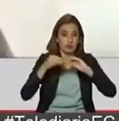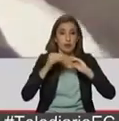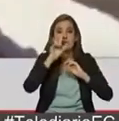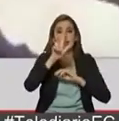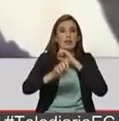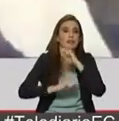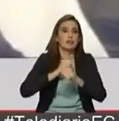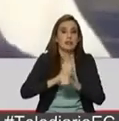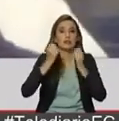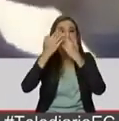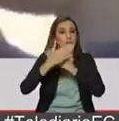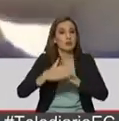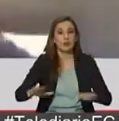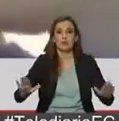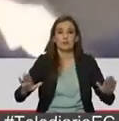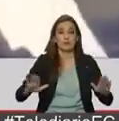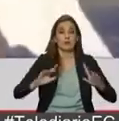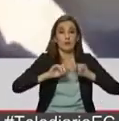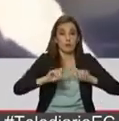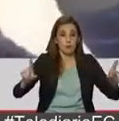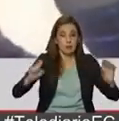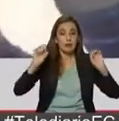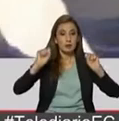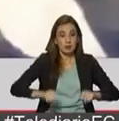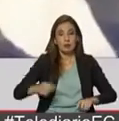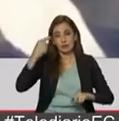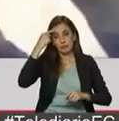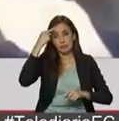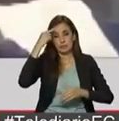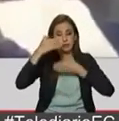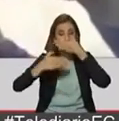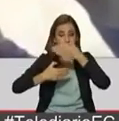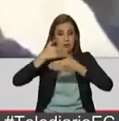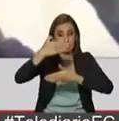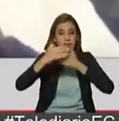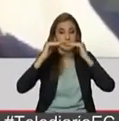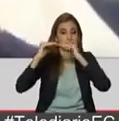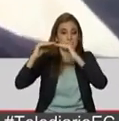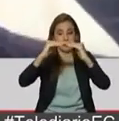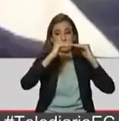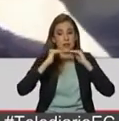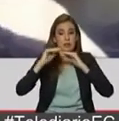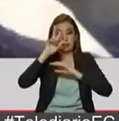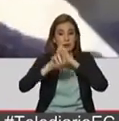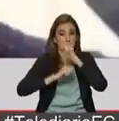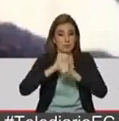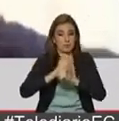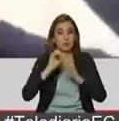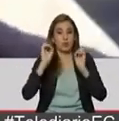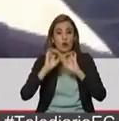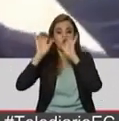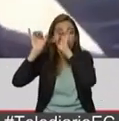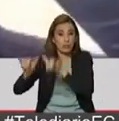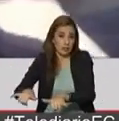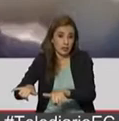3 años. ¿Qué sucede aquí usualmente en las empresas? Llega un proceso de estabilidad, y ese proceso de estabilidad tiene 2 caminos. O se quema,